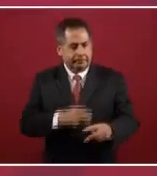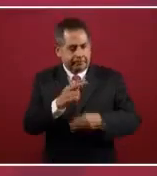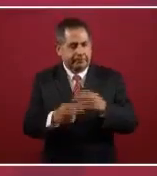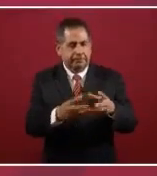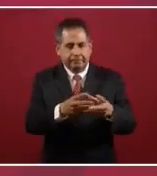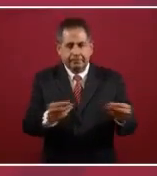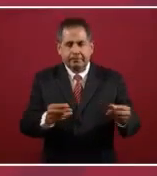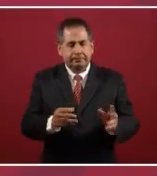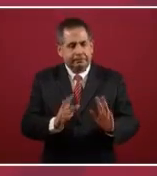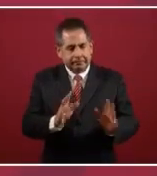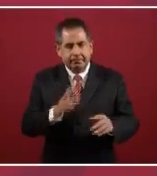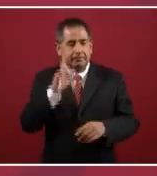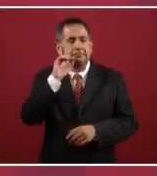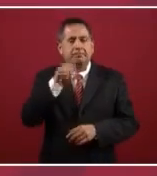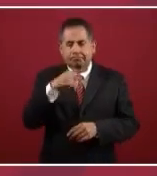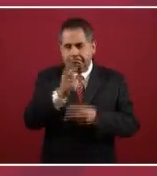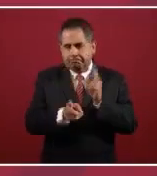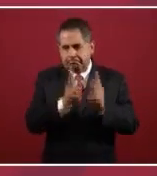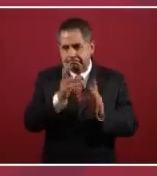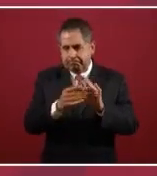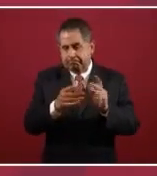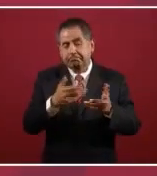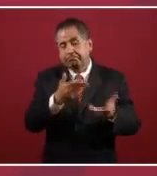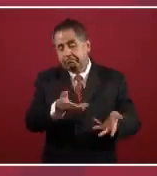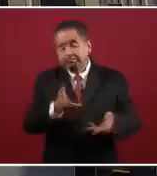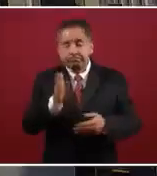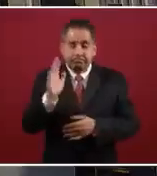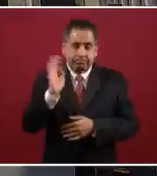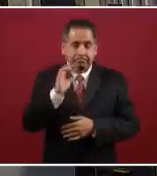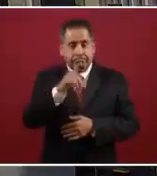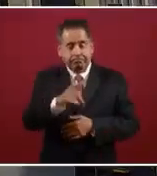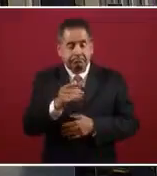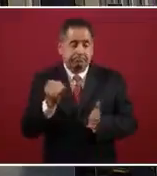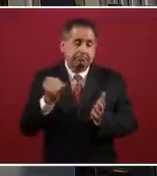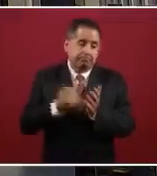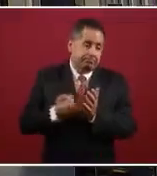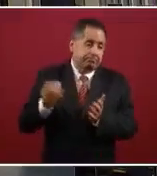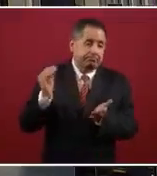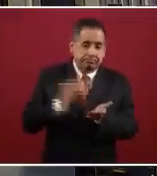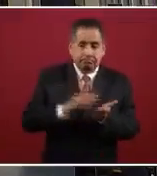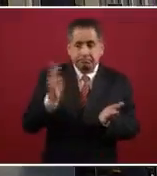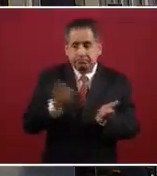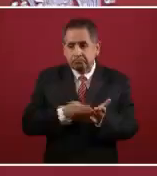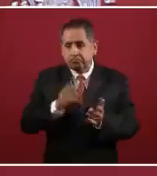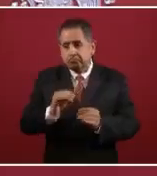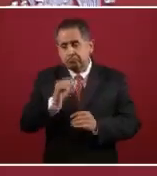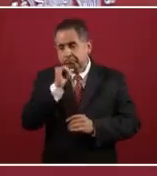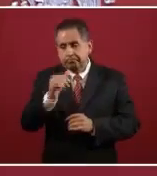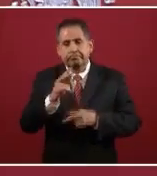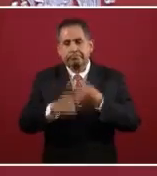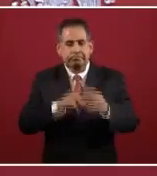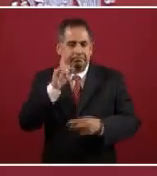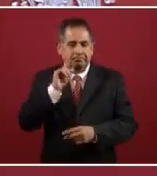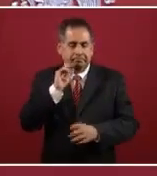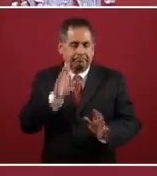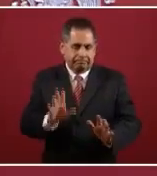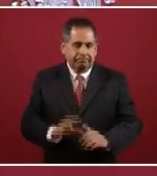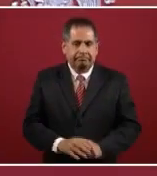resolvió el problema. Ya mañana hablamos si hay infracción o no hay infracción.